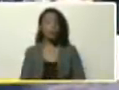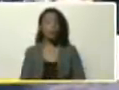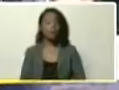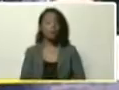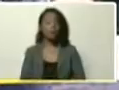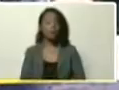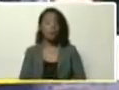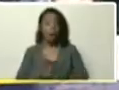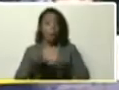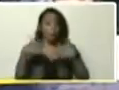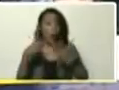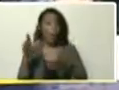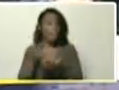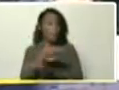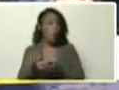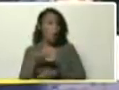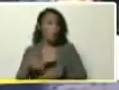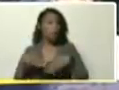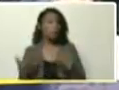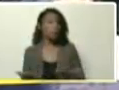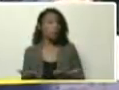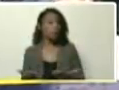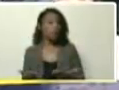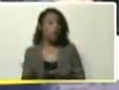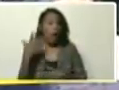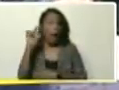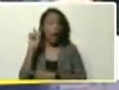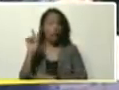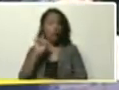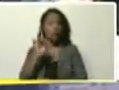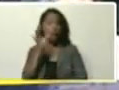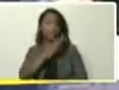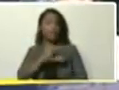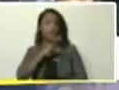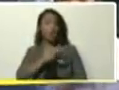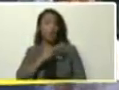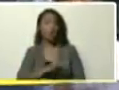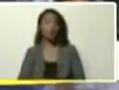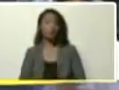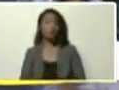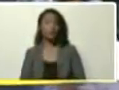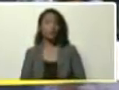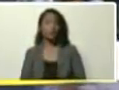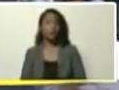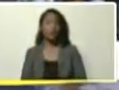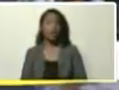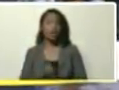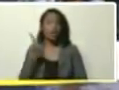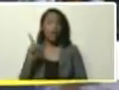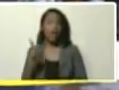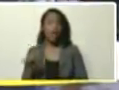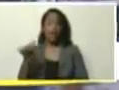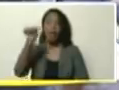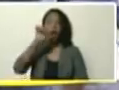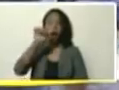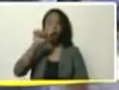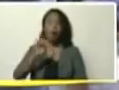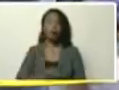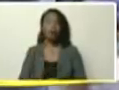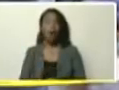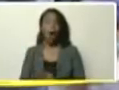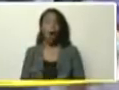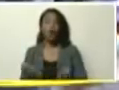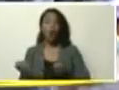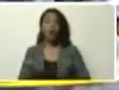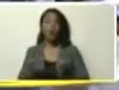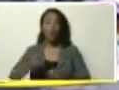¿Cuál era el problema? Que había un señor de Hidrocapital que controlaba